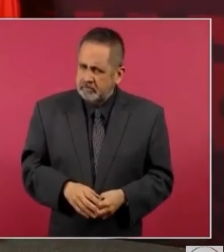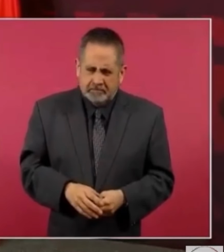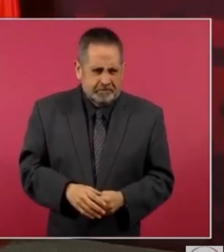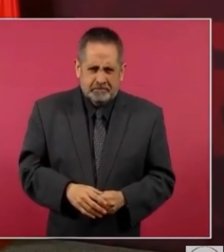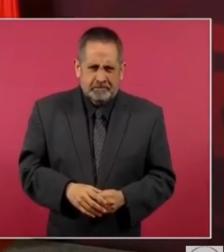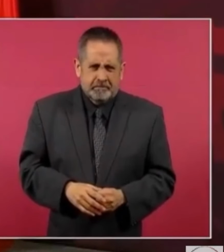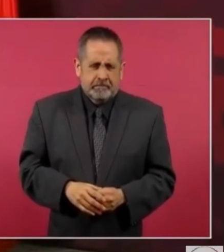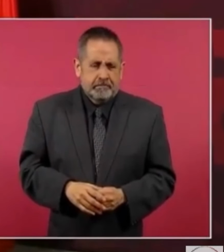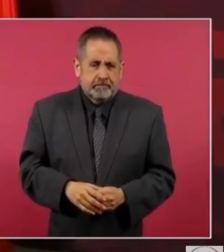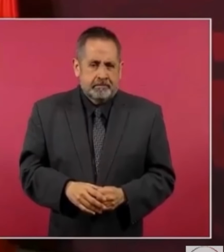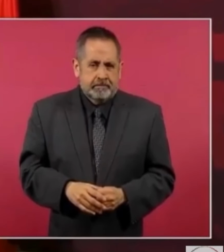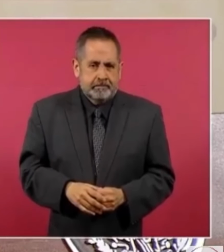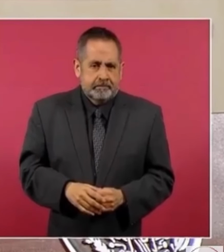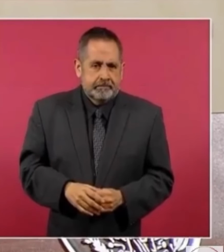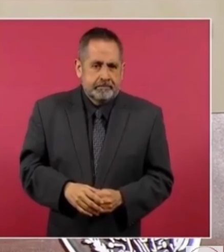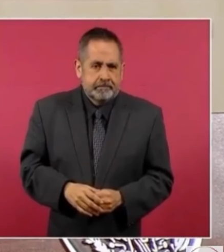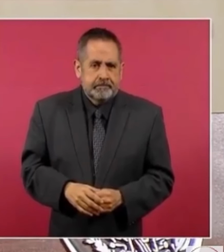es muy